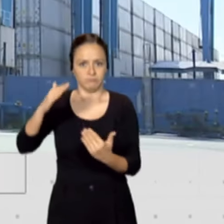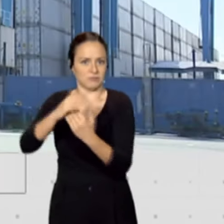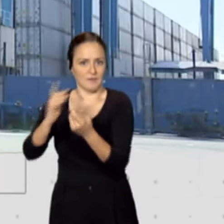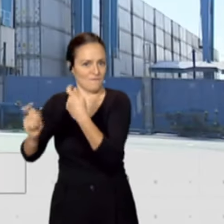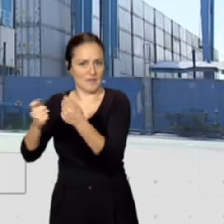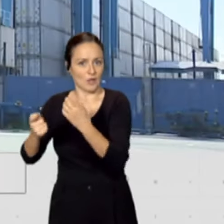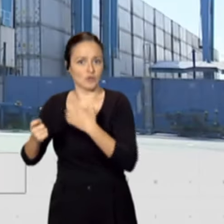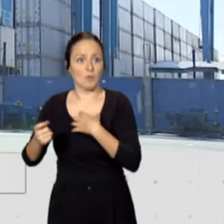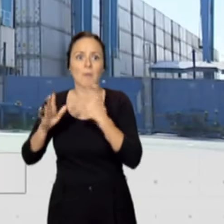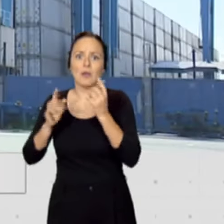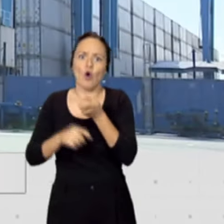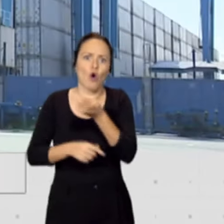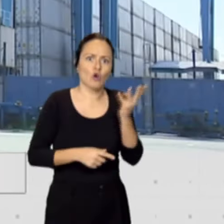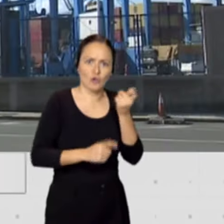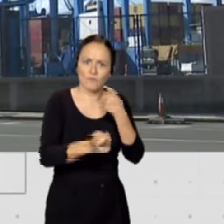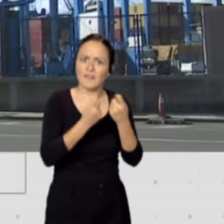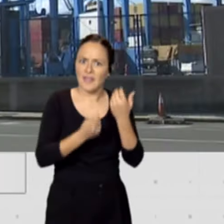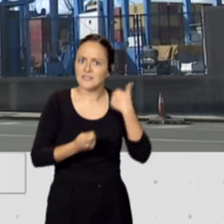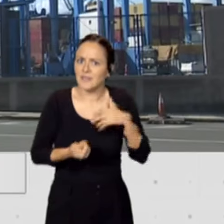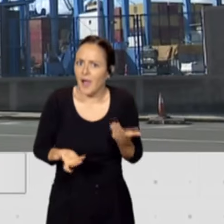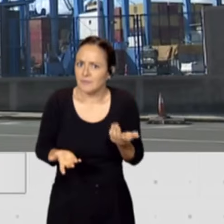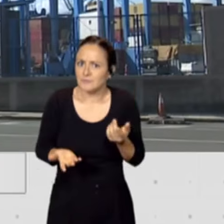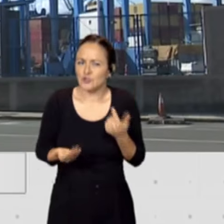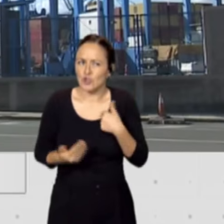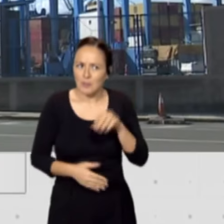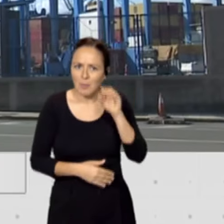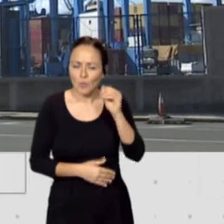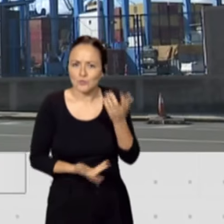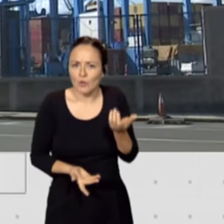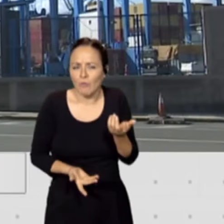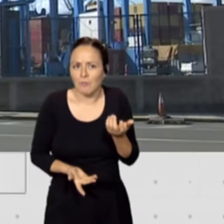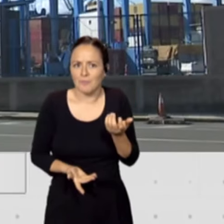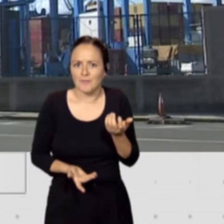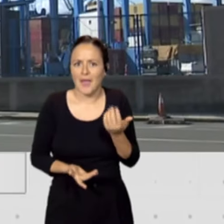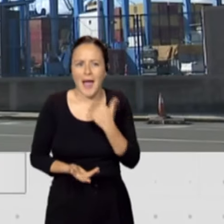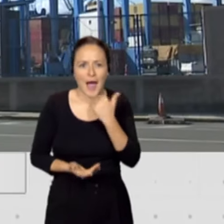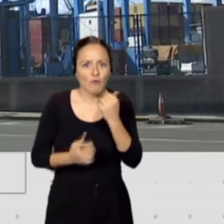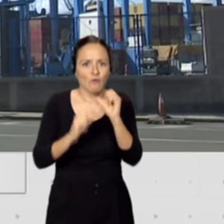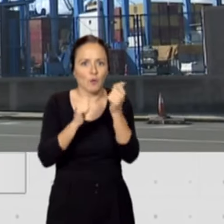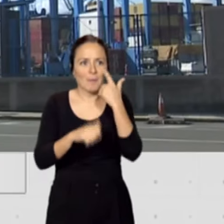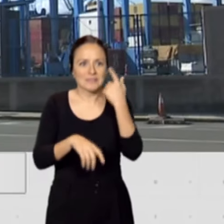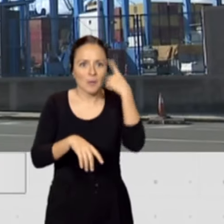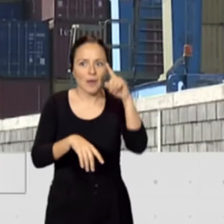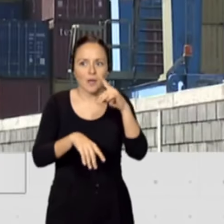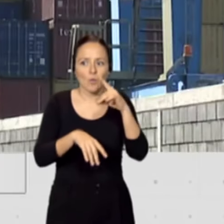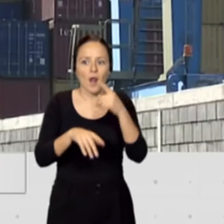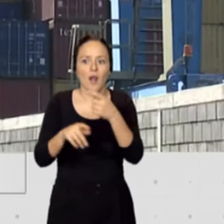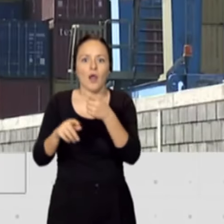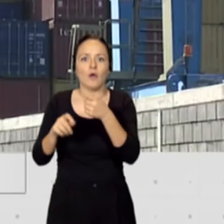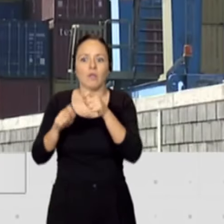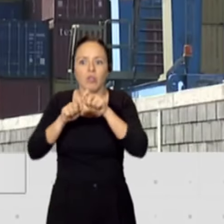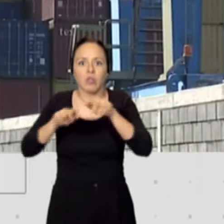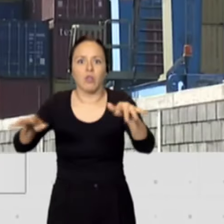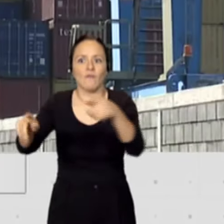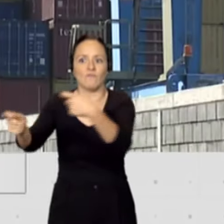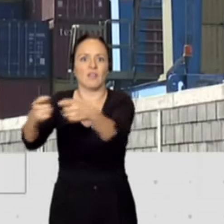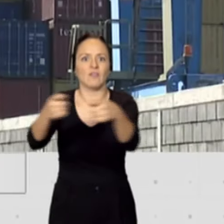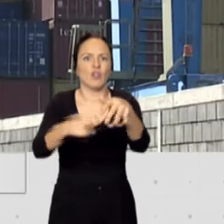distribuido vendido yo le pregunto si hay alguna manera alguna fórmula de rastrear esa fruta que no lograron